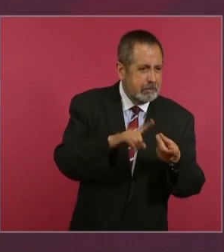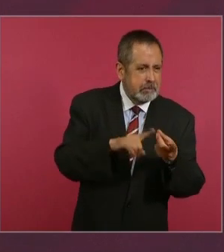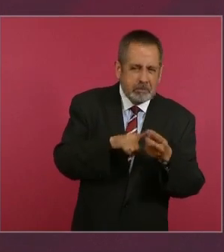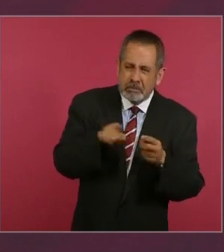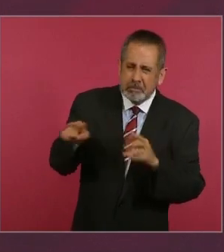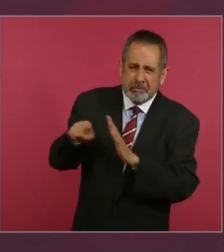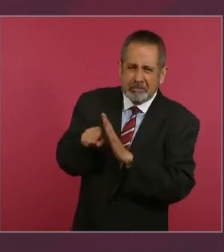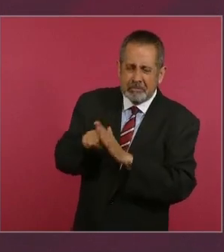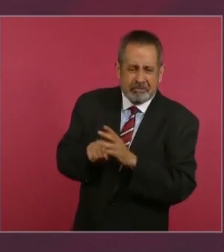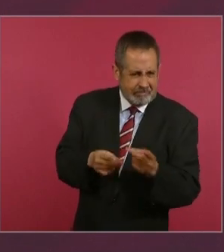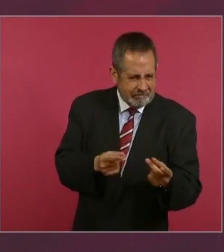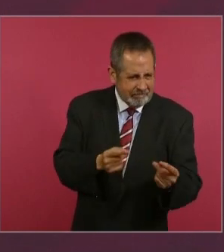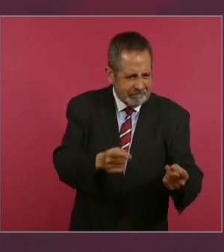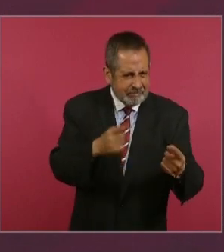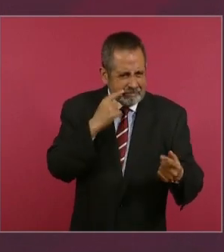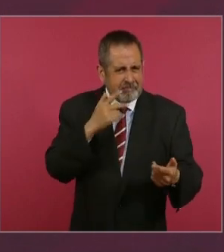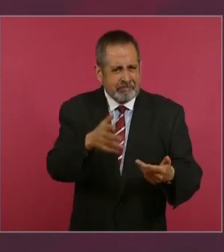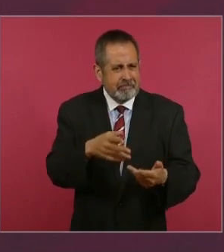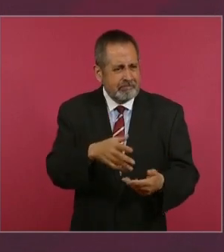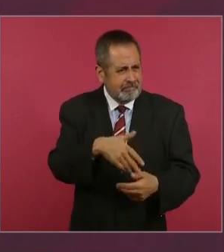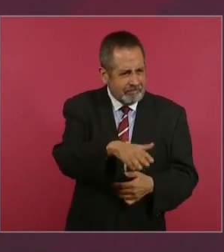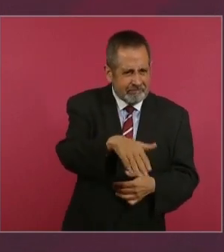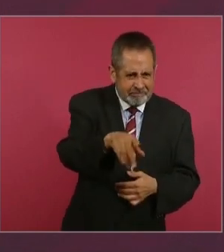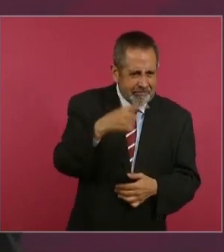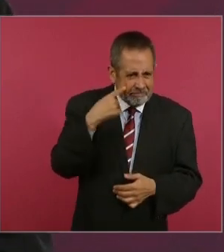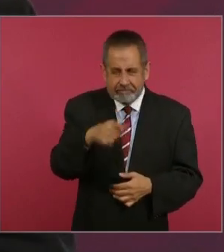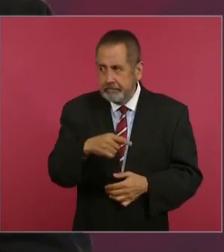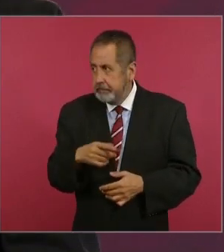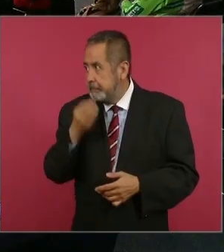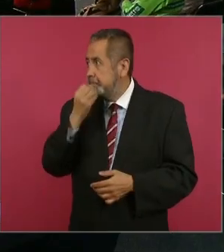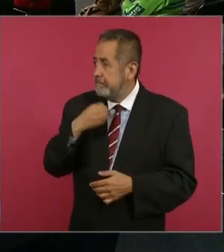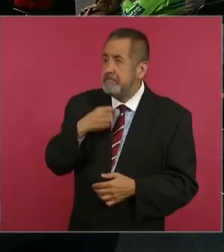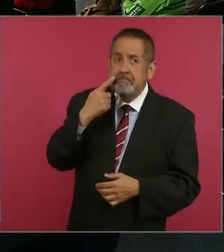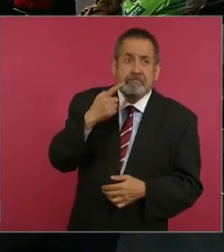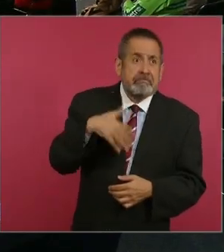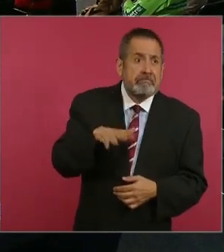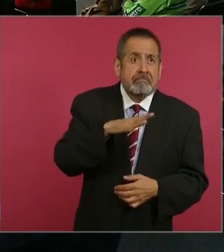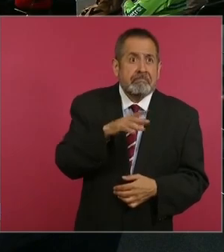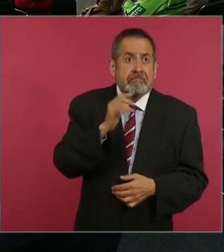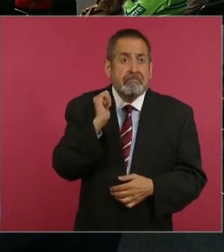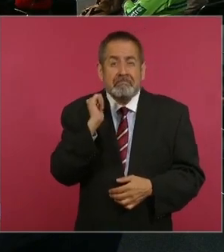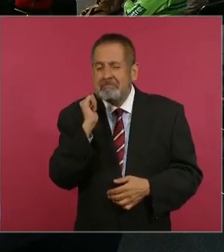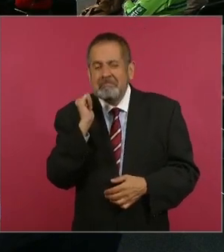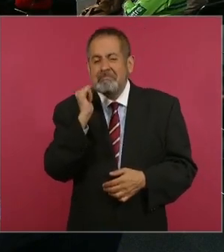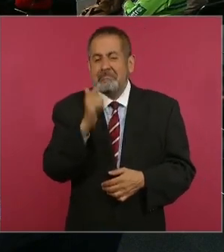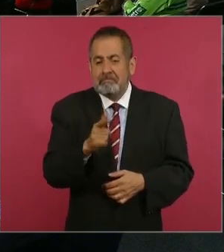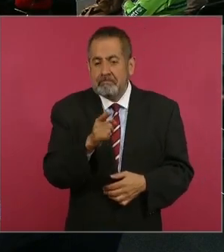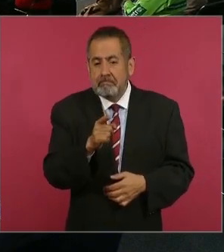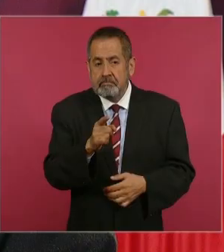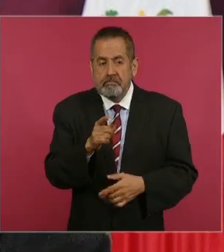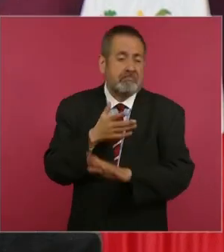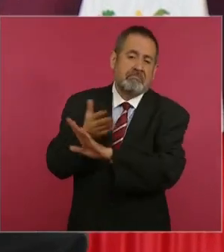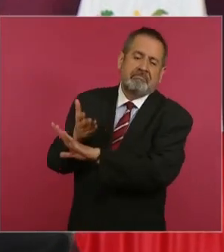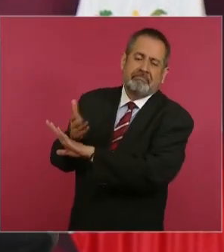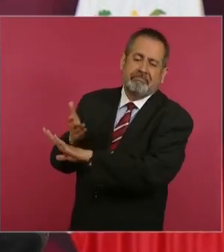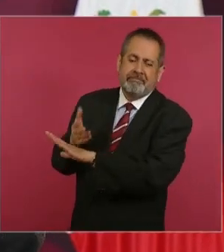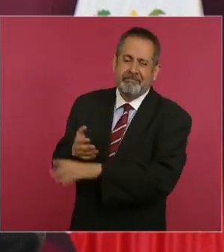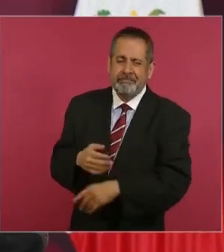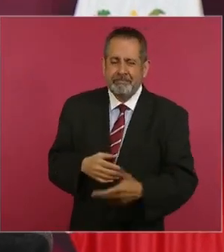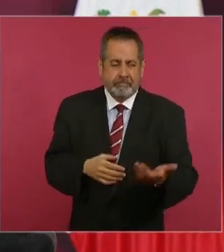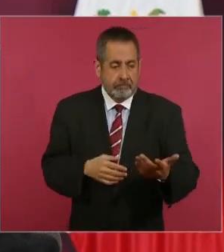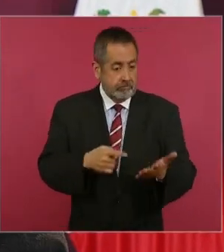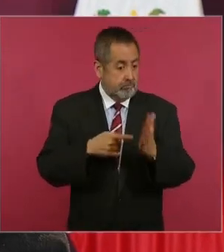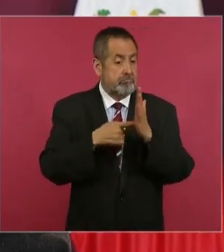búscale búscale búscale búscale Búscale para este